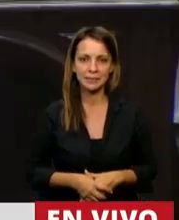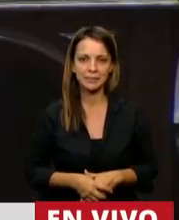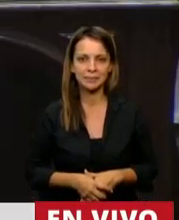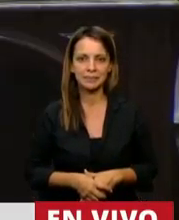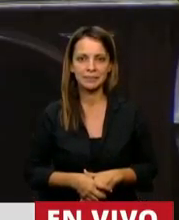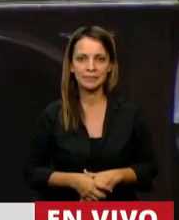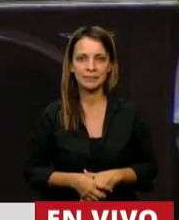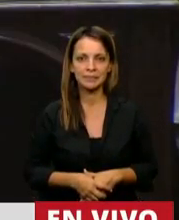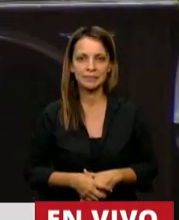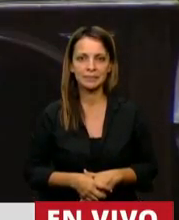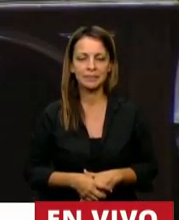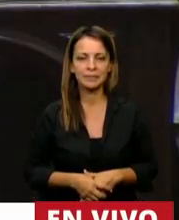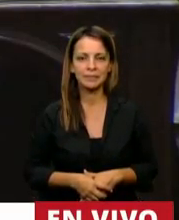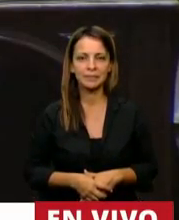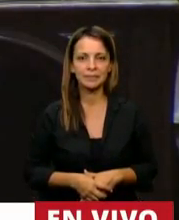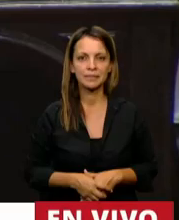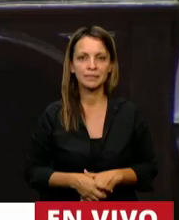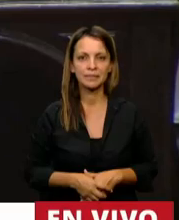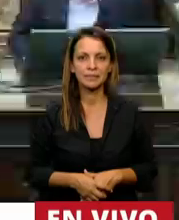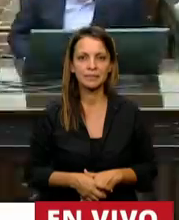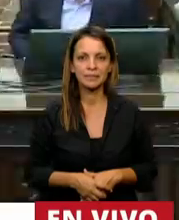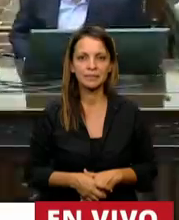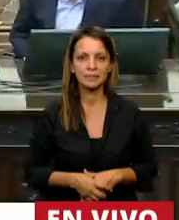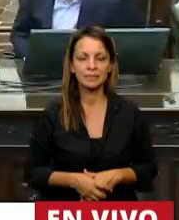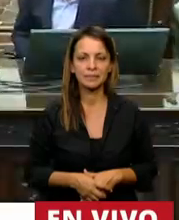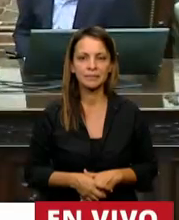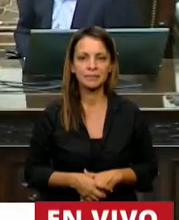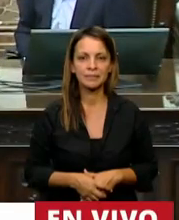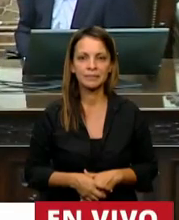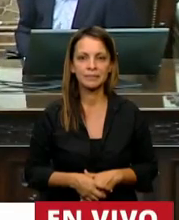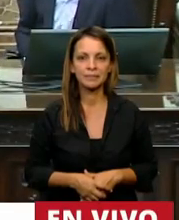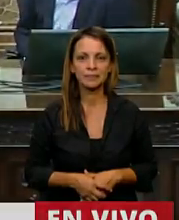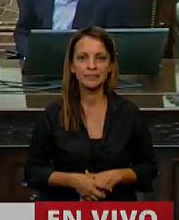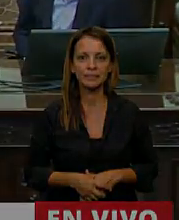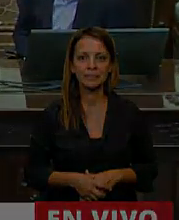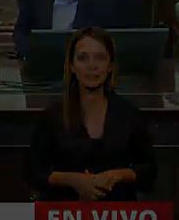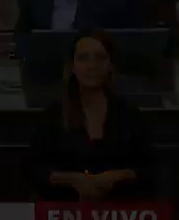Gracias, diputada Cerruti.